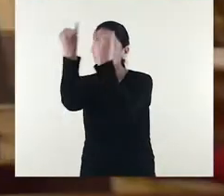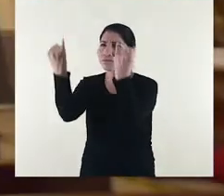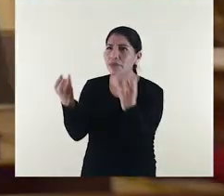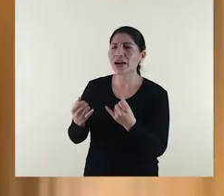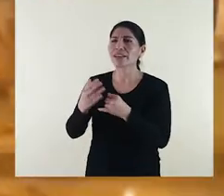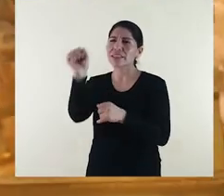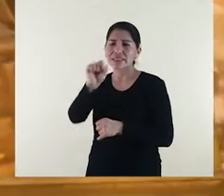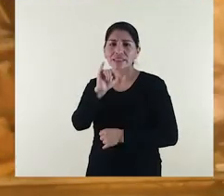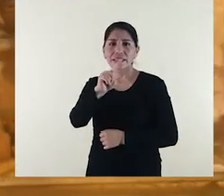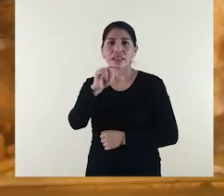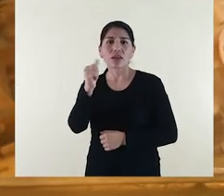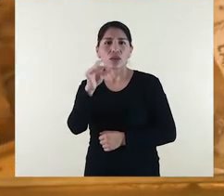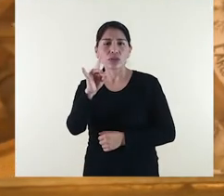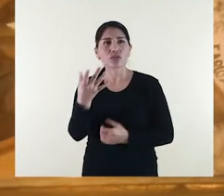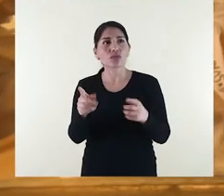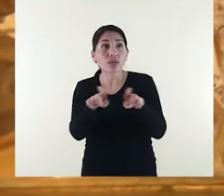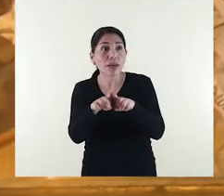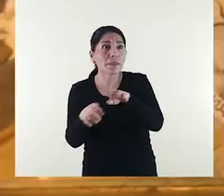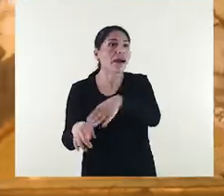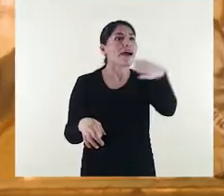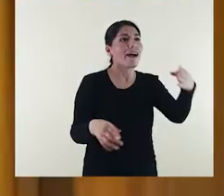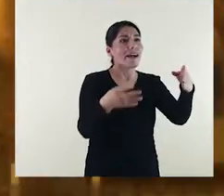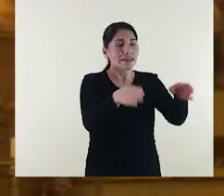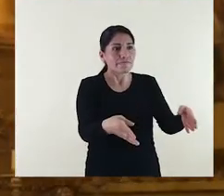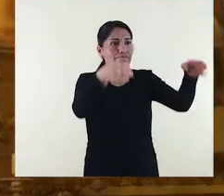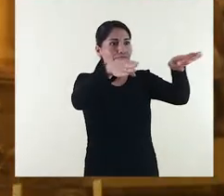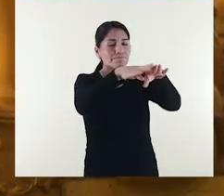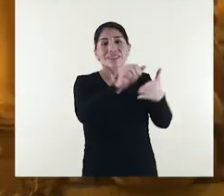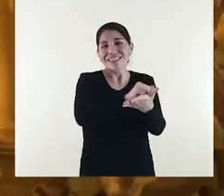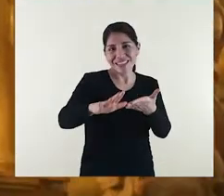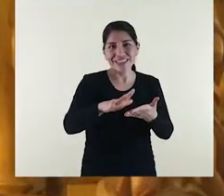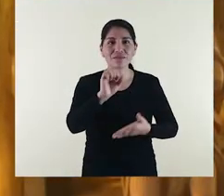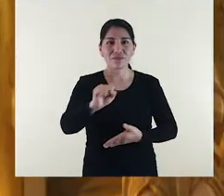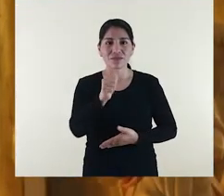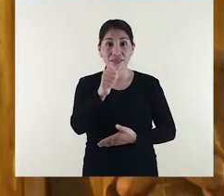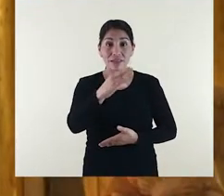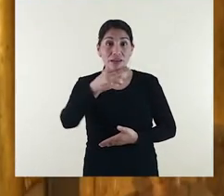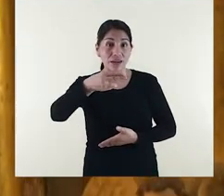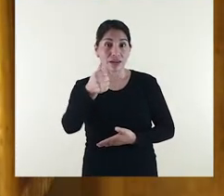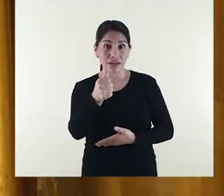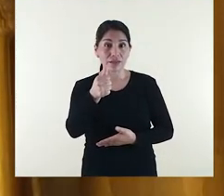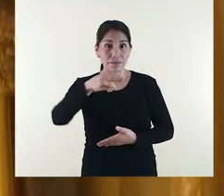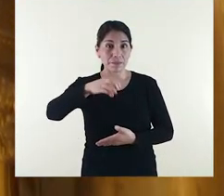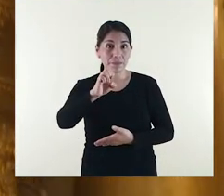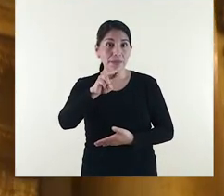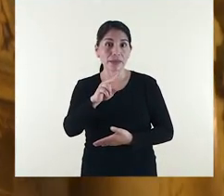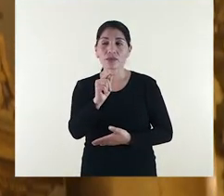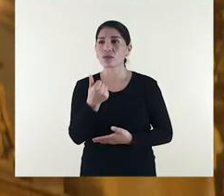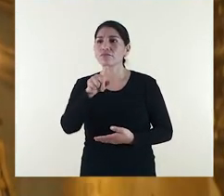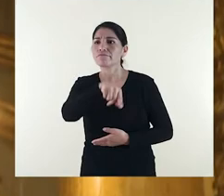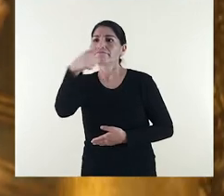retablo mayor del siglo XVIII. Las imágenes son referenciales a la Eucaristía, por el nombre de la iglesia, y en el altar el